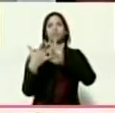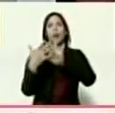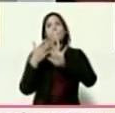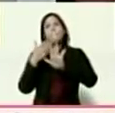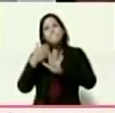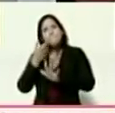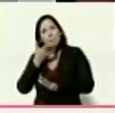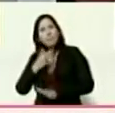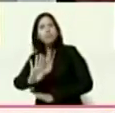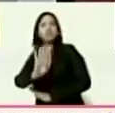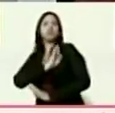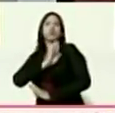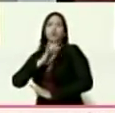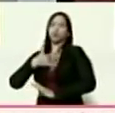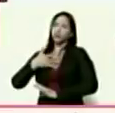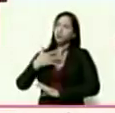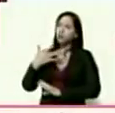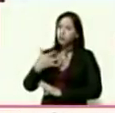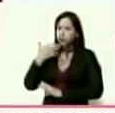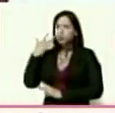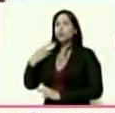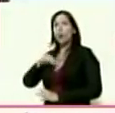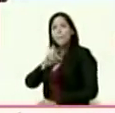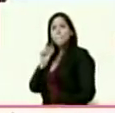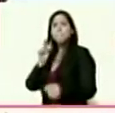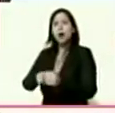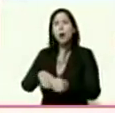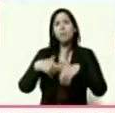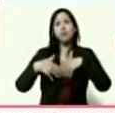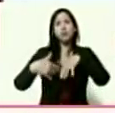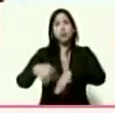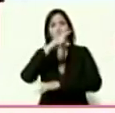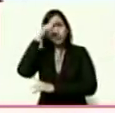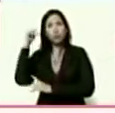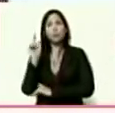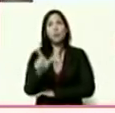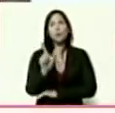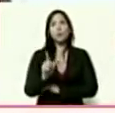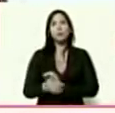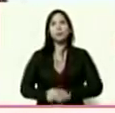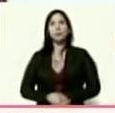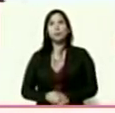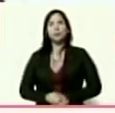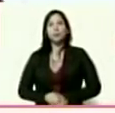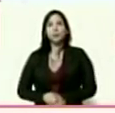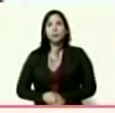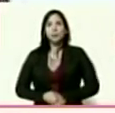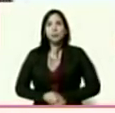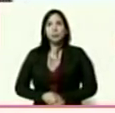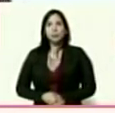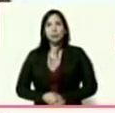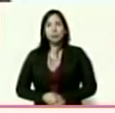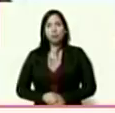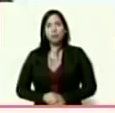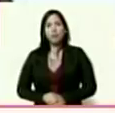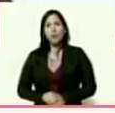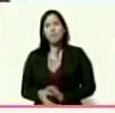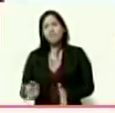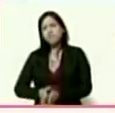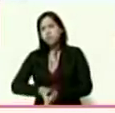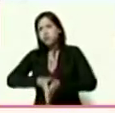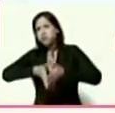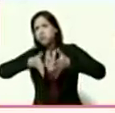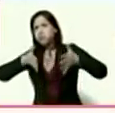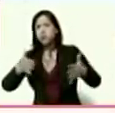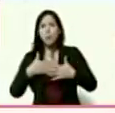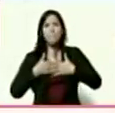pertenencia, sentirnos orgullosos de ser militantes del Partido Socialista Unido de Venezuela, la más grande